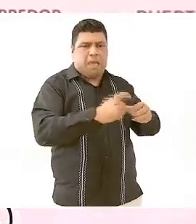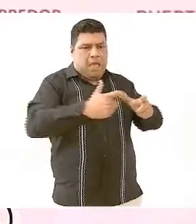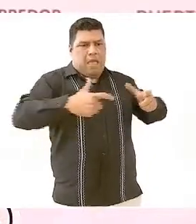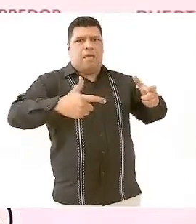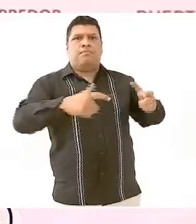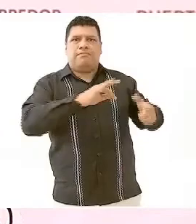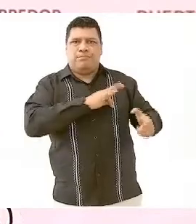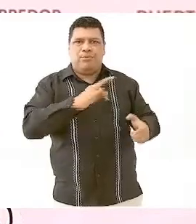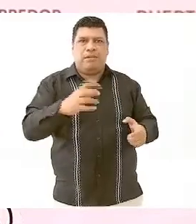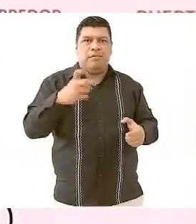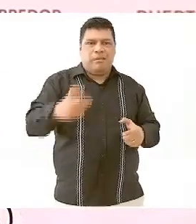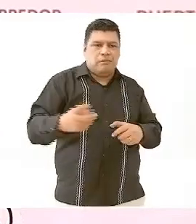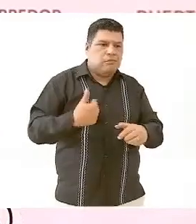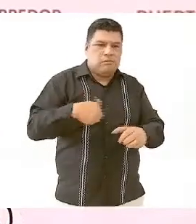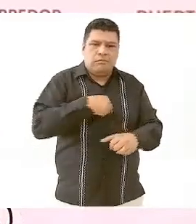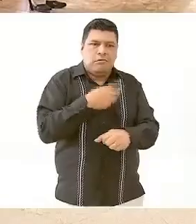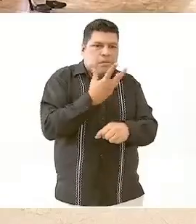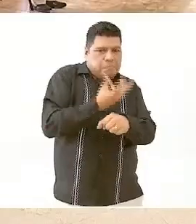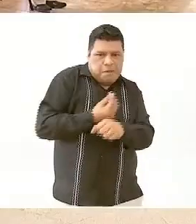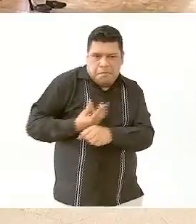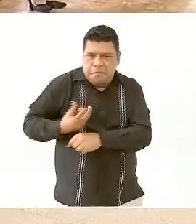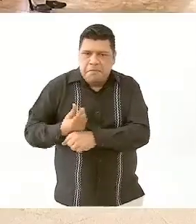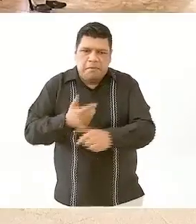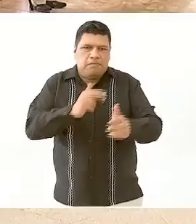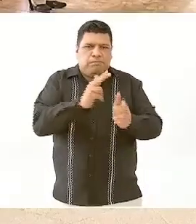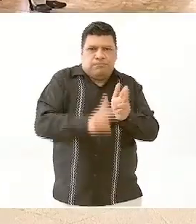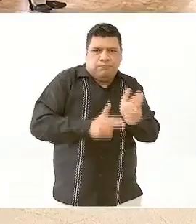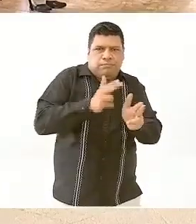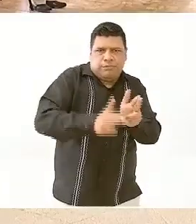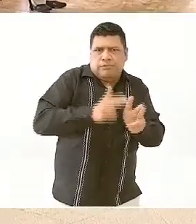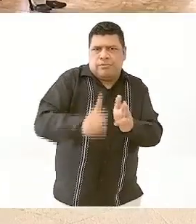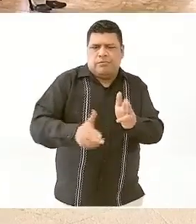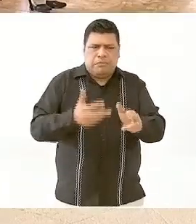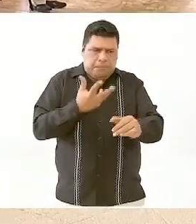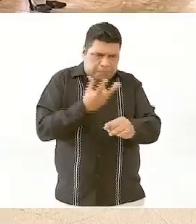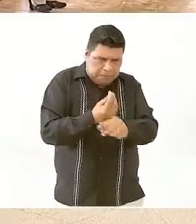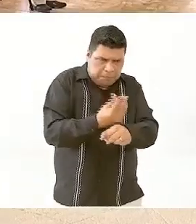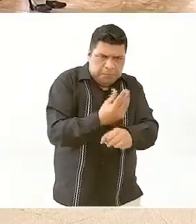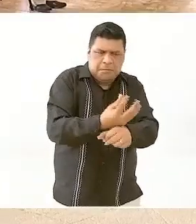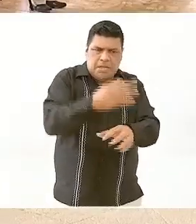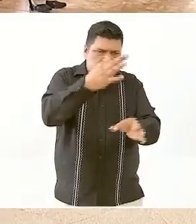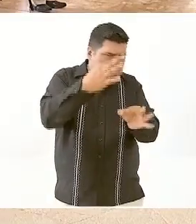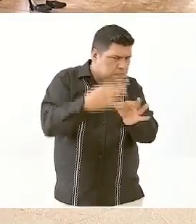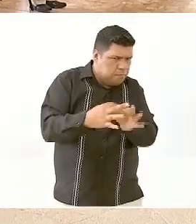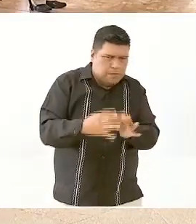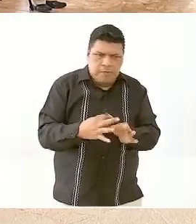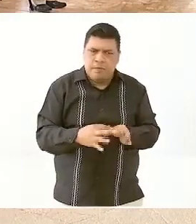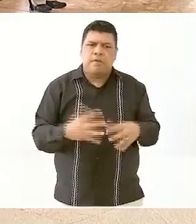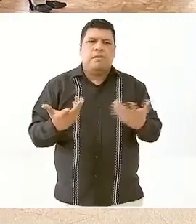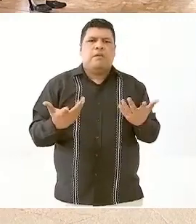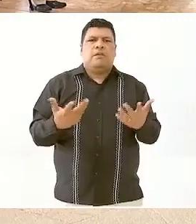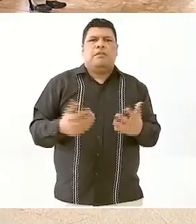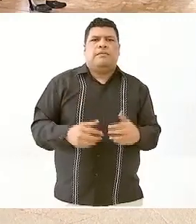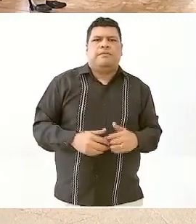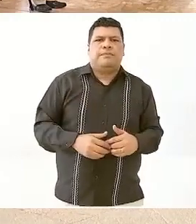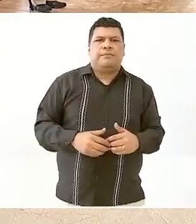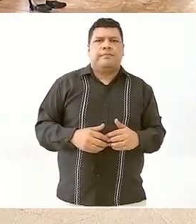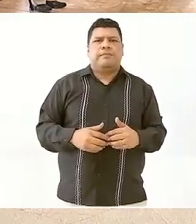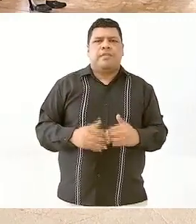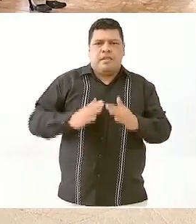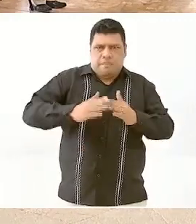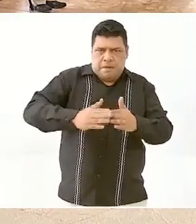la rehabilitación de las vías férreas, ya la ampliación de